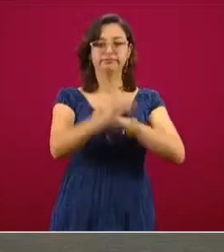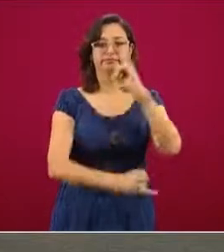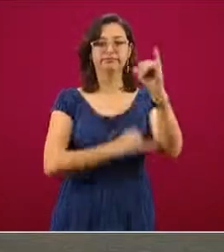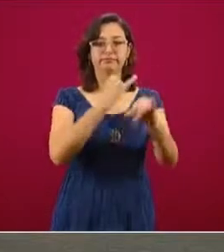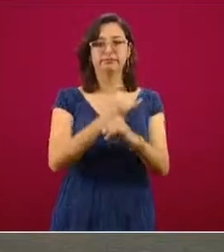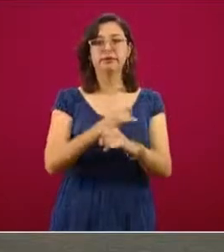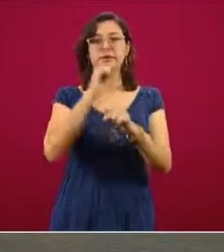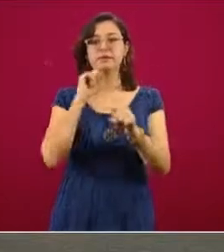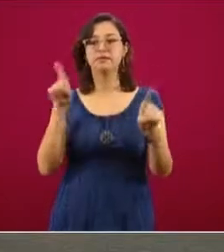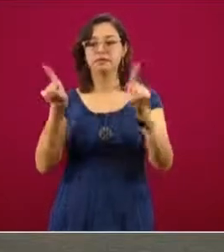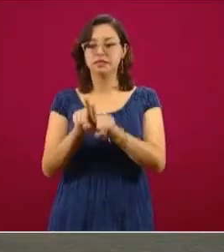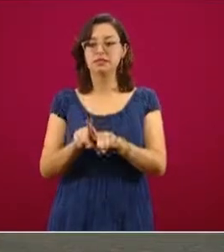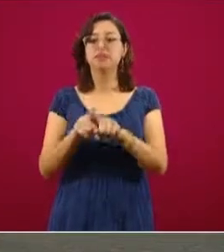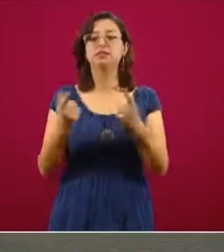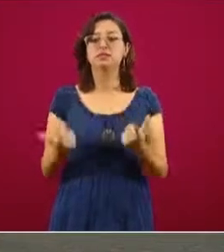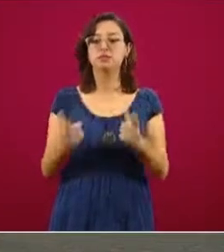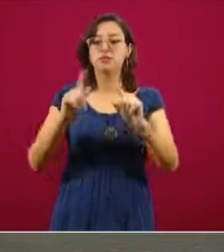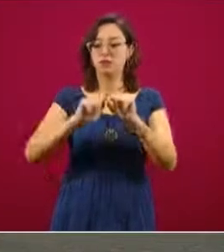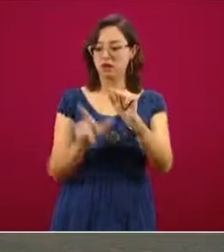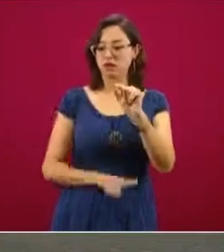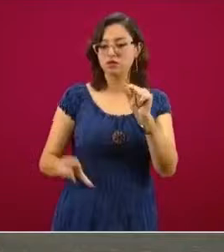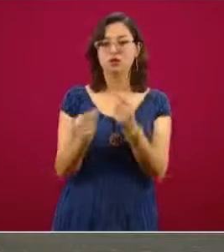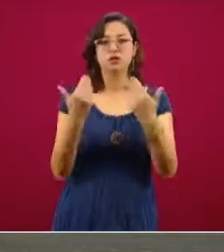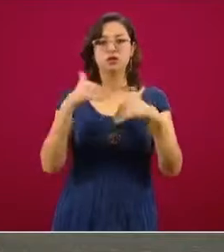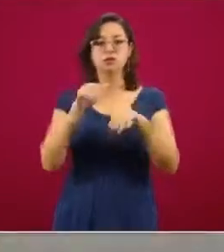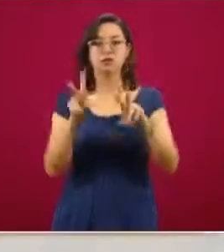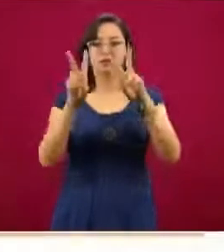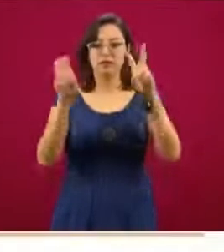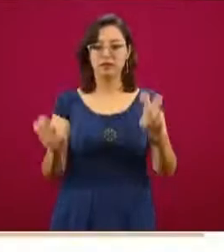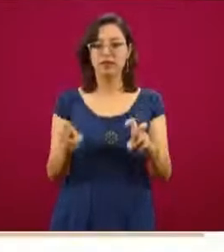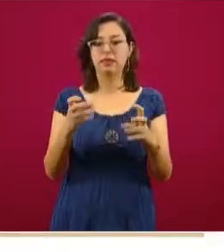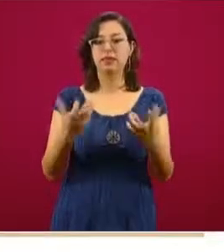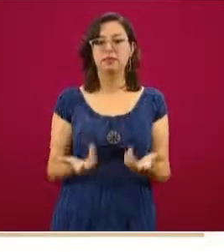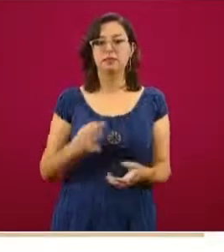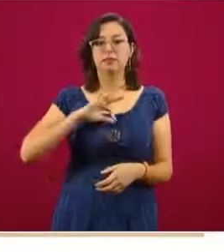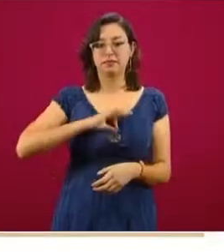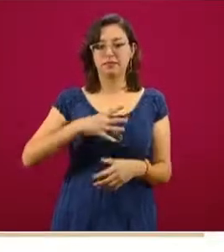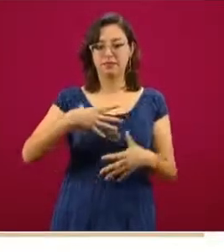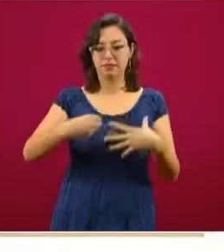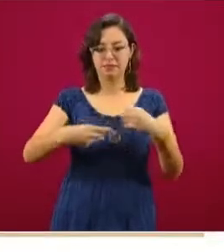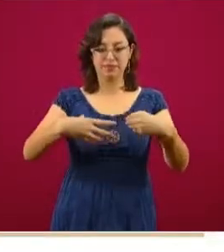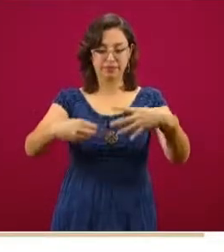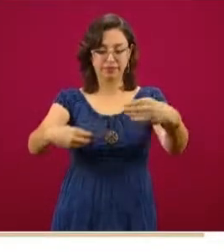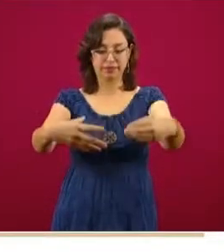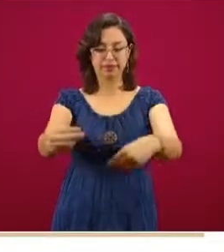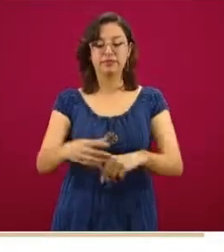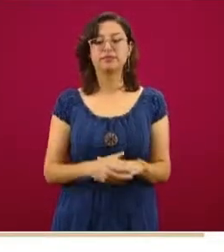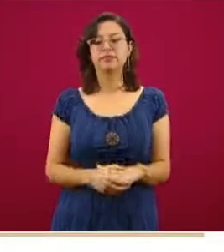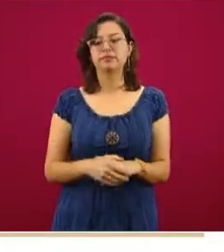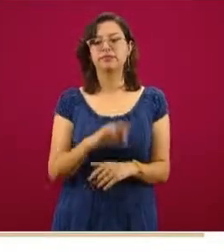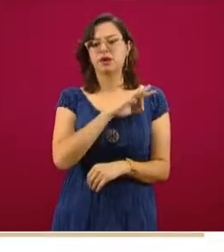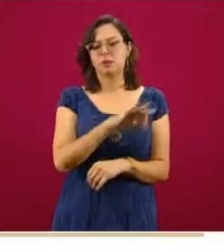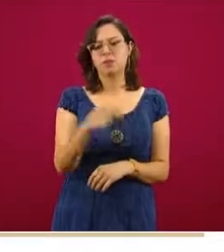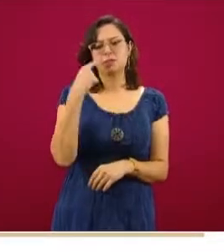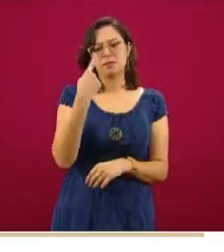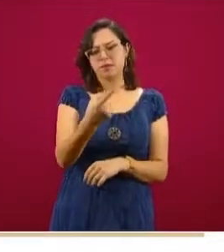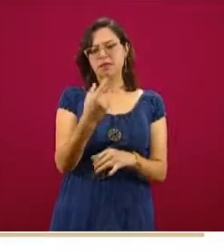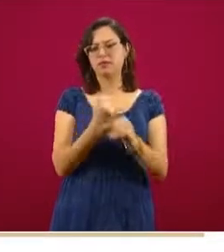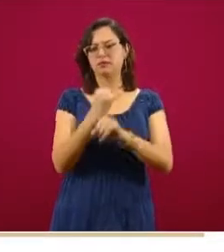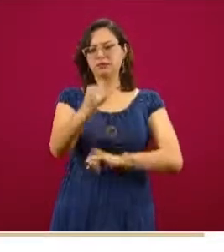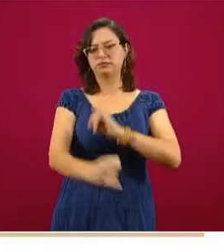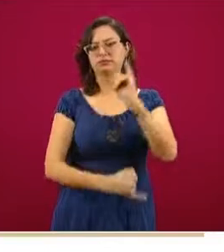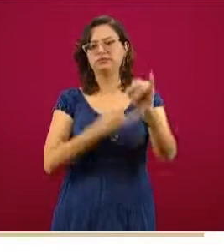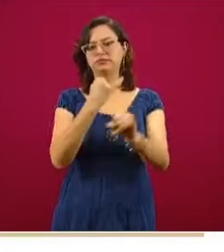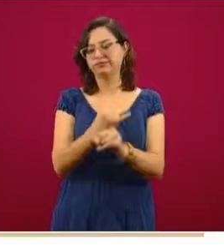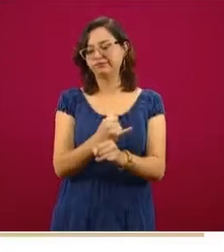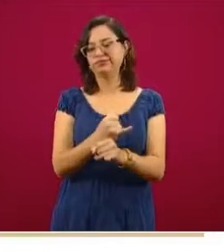internacional como nacional en relación a la pandemia. Aquí vemos las gráficas que ya estamos acostumbrados para la actualización internacional. Vemos cómo